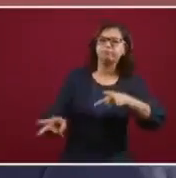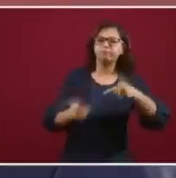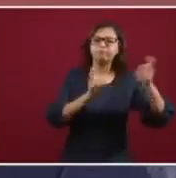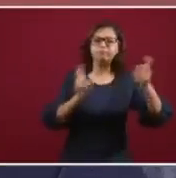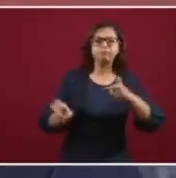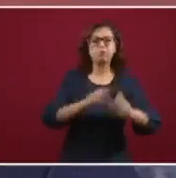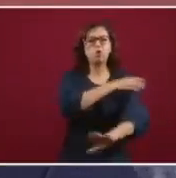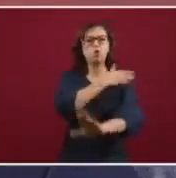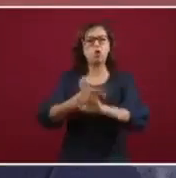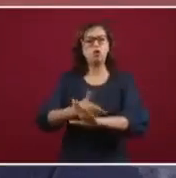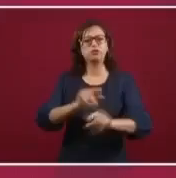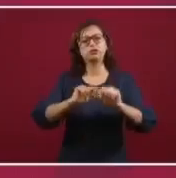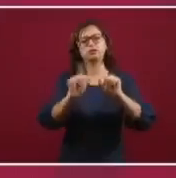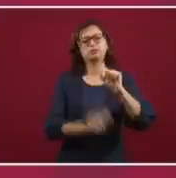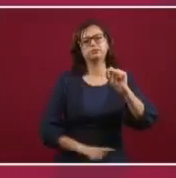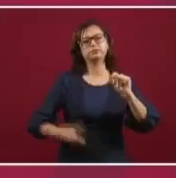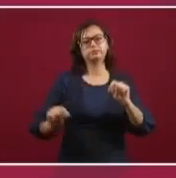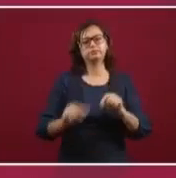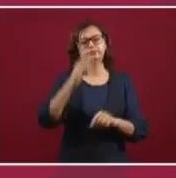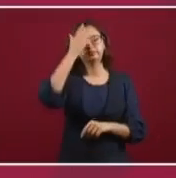a la nación.